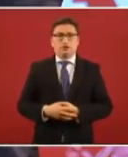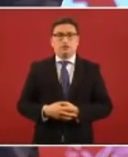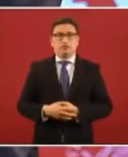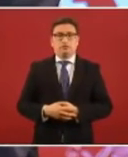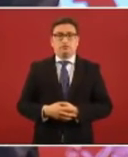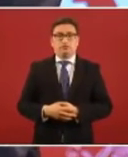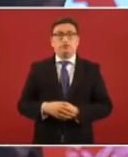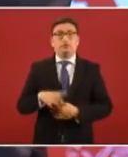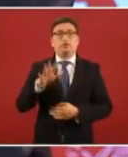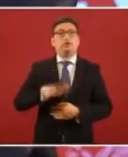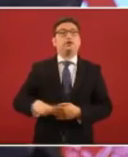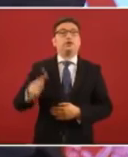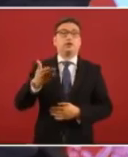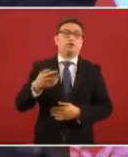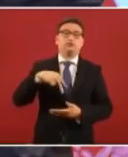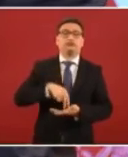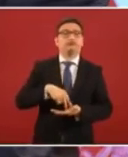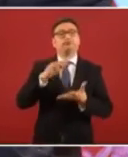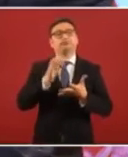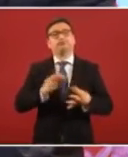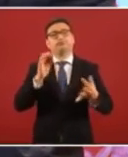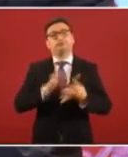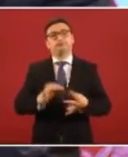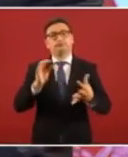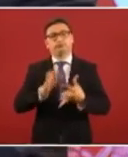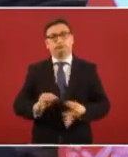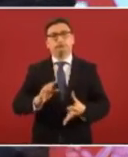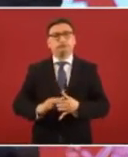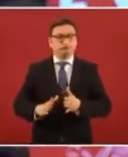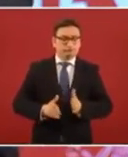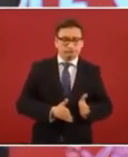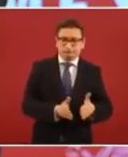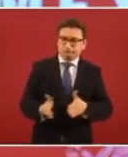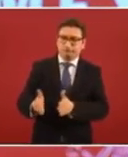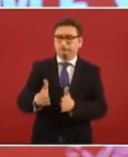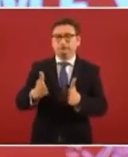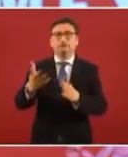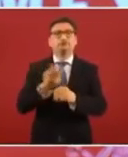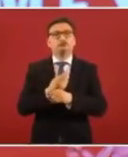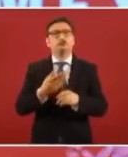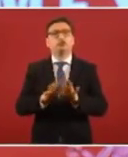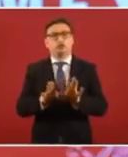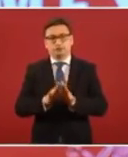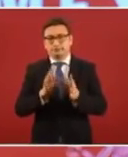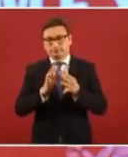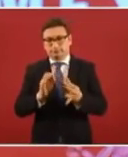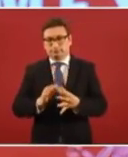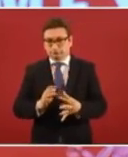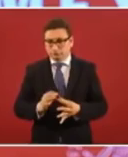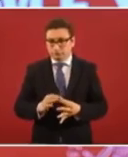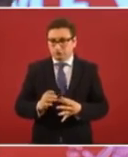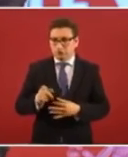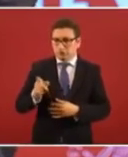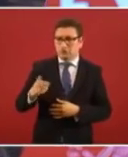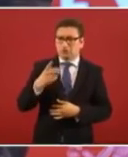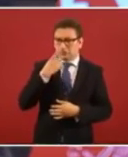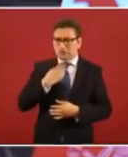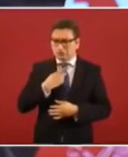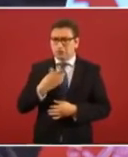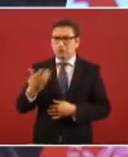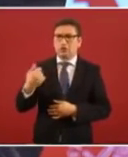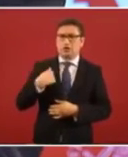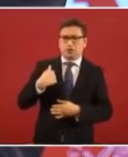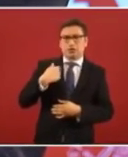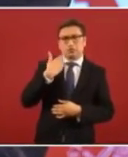donde se hizo la explicación sobre el camino, y me dijeron que estaba ahí y que